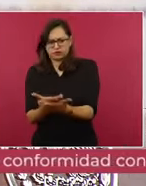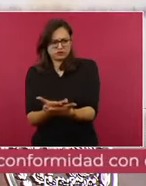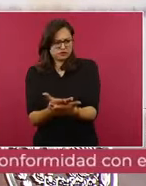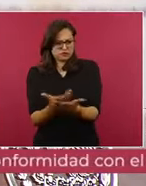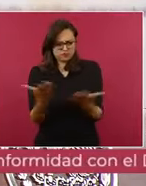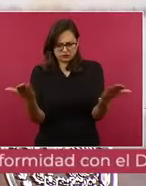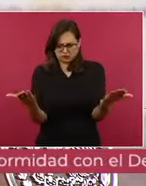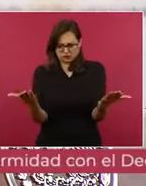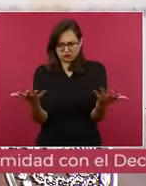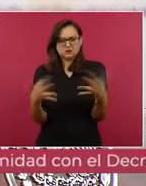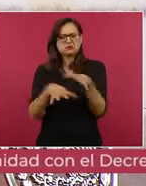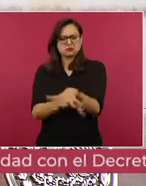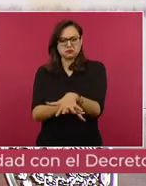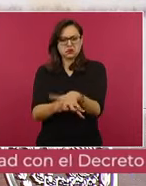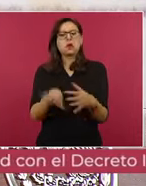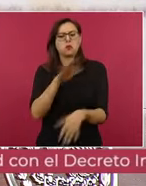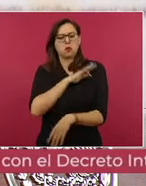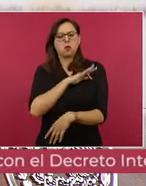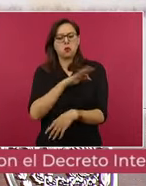eléctrica.